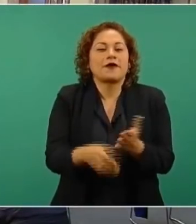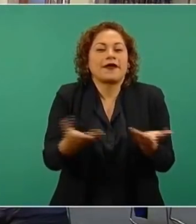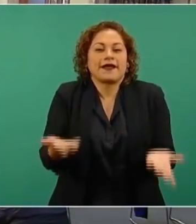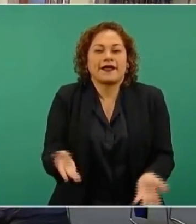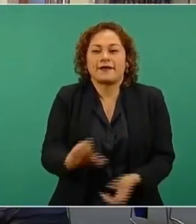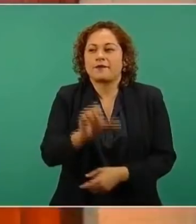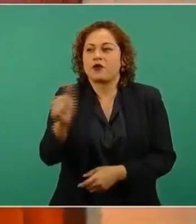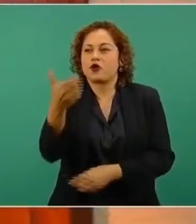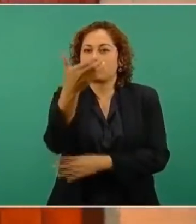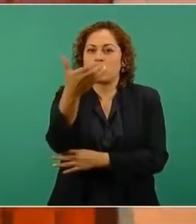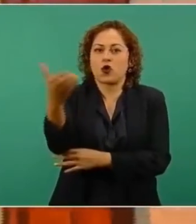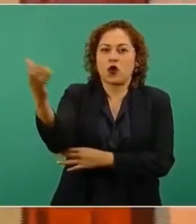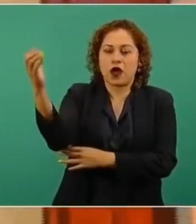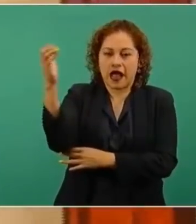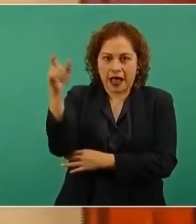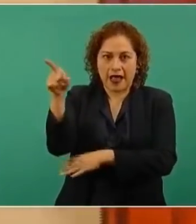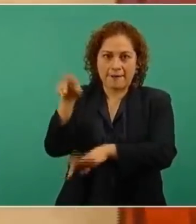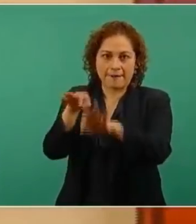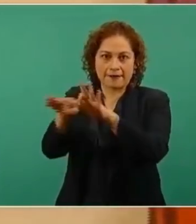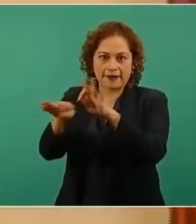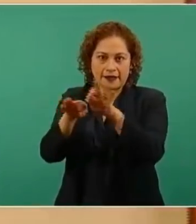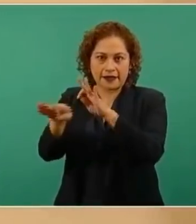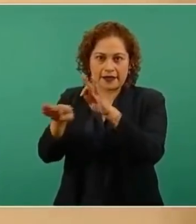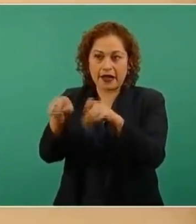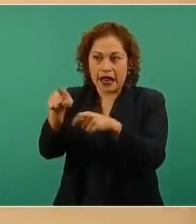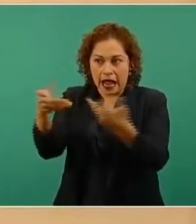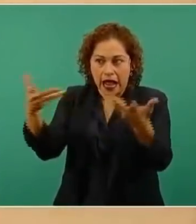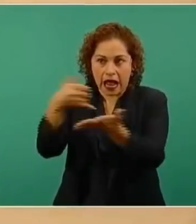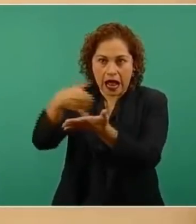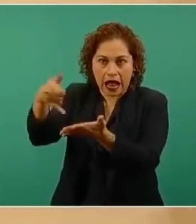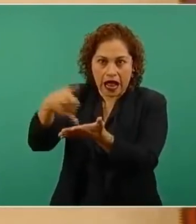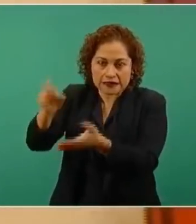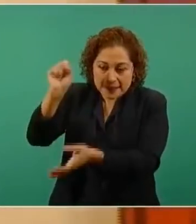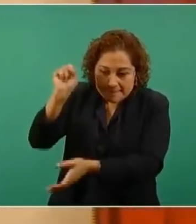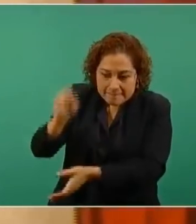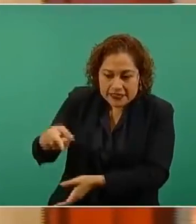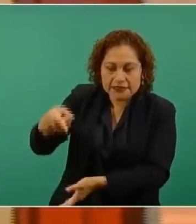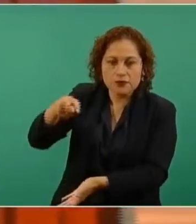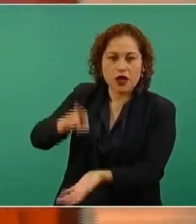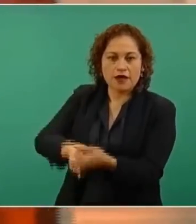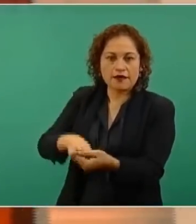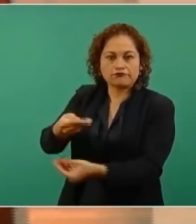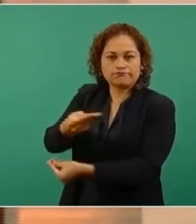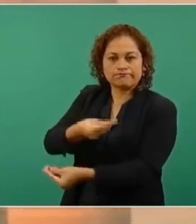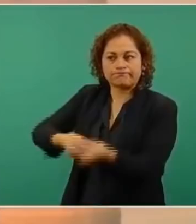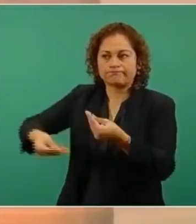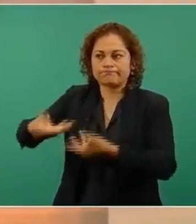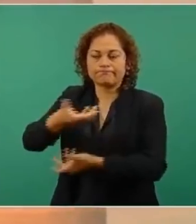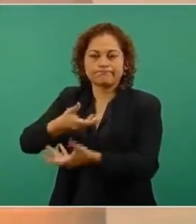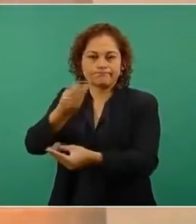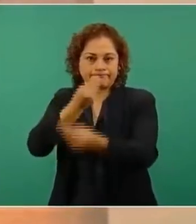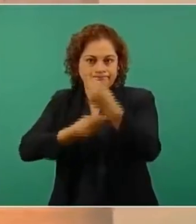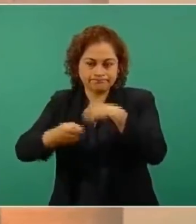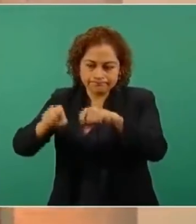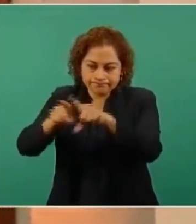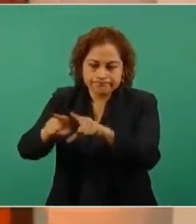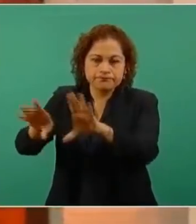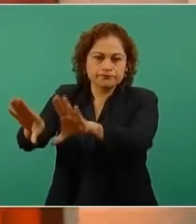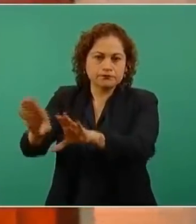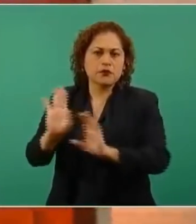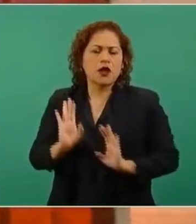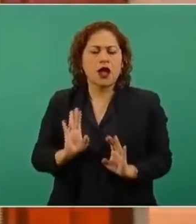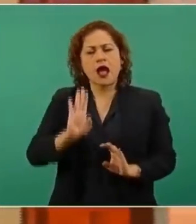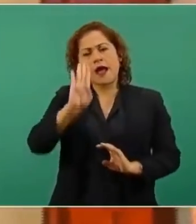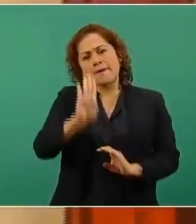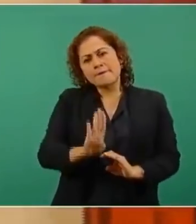de autoconsumo, es decir, produces para el autoconsumo el maíz o el frijol, pues parecería que era una cosa así, producir la electricidad